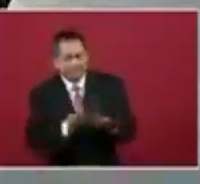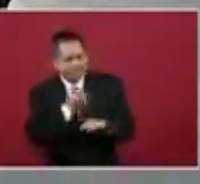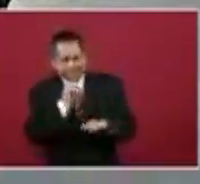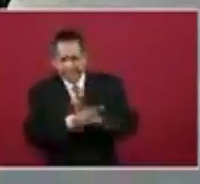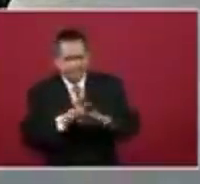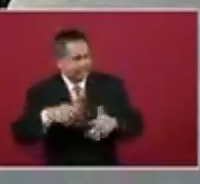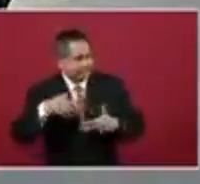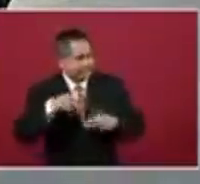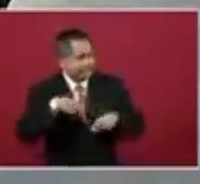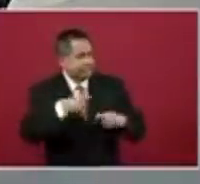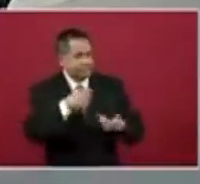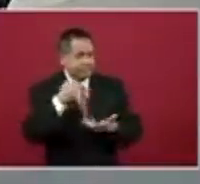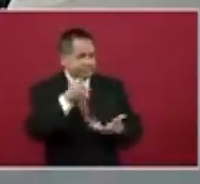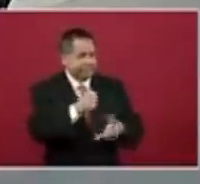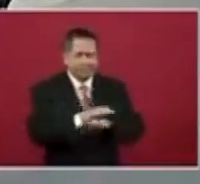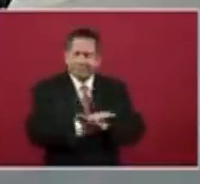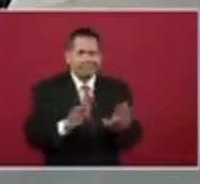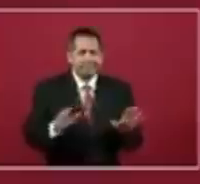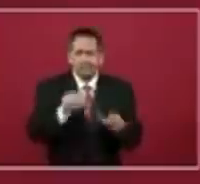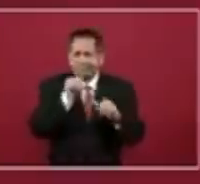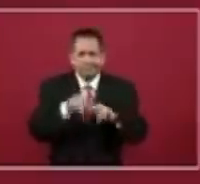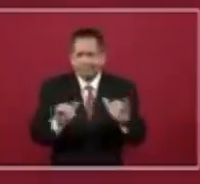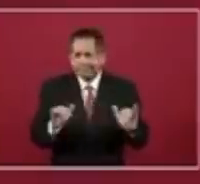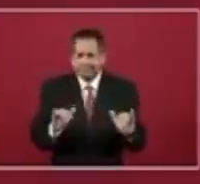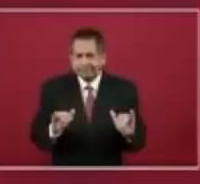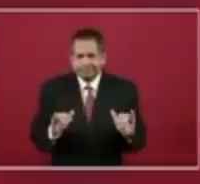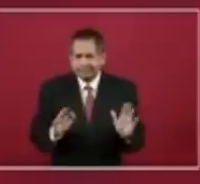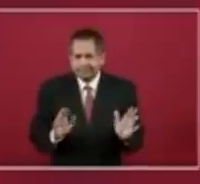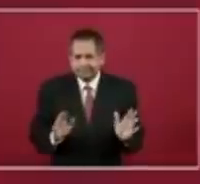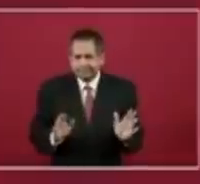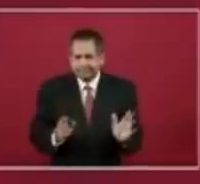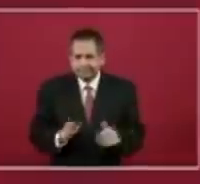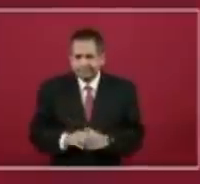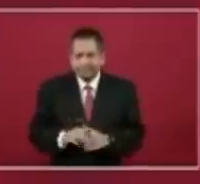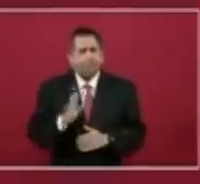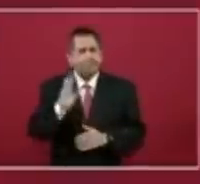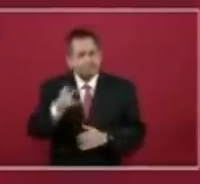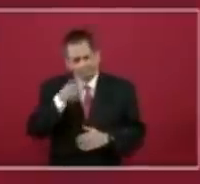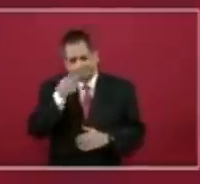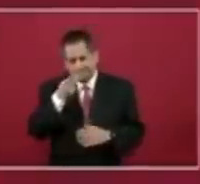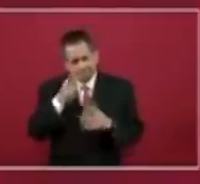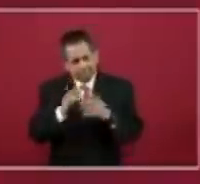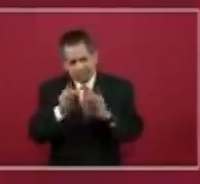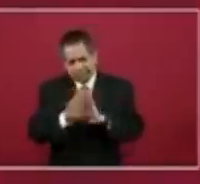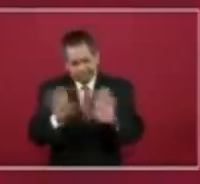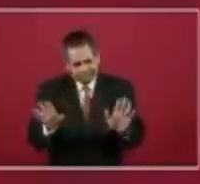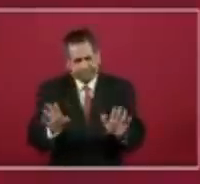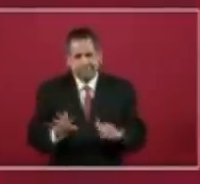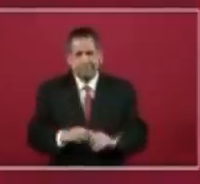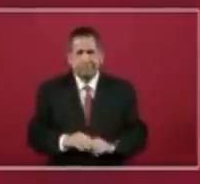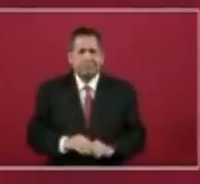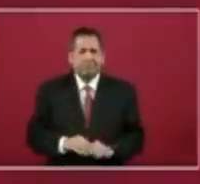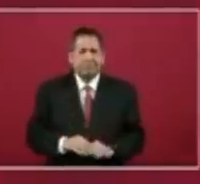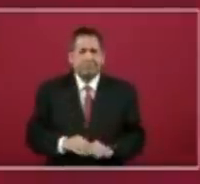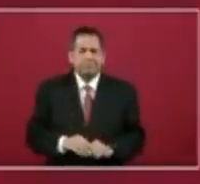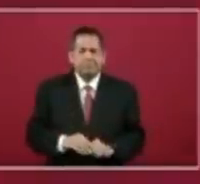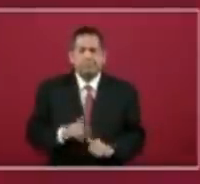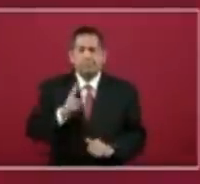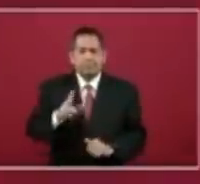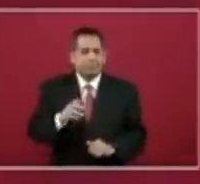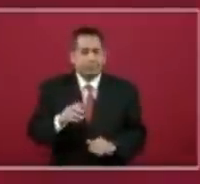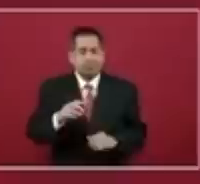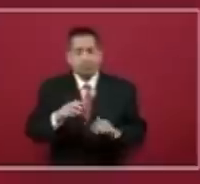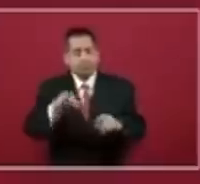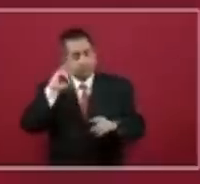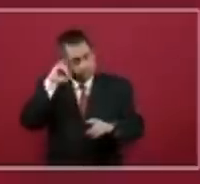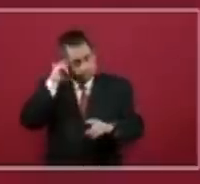haber estos recursos. Ya hemos hablado de esto. Las organizaciones